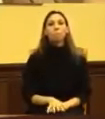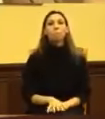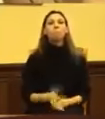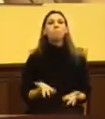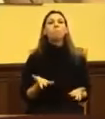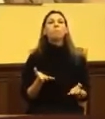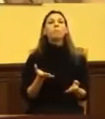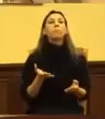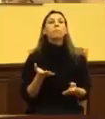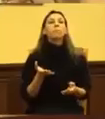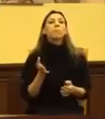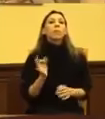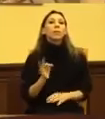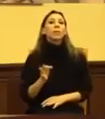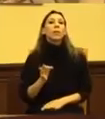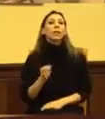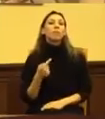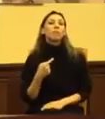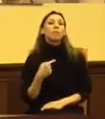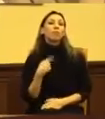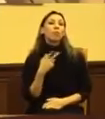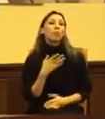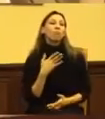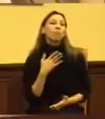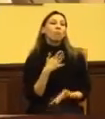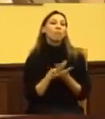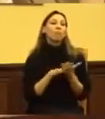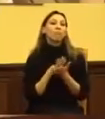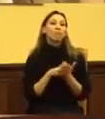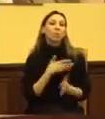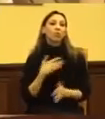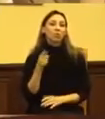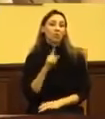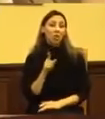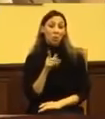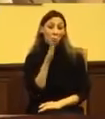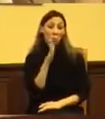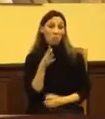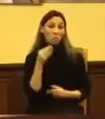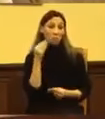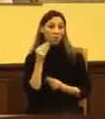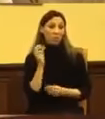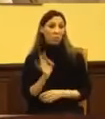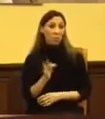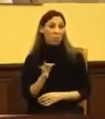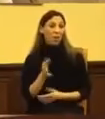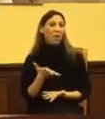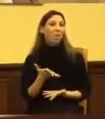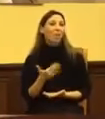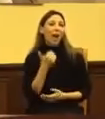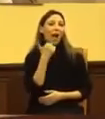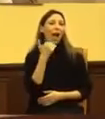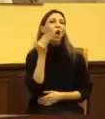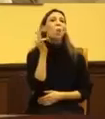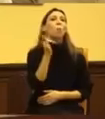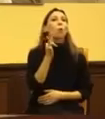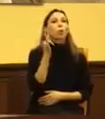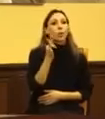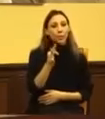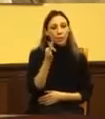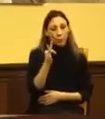pensaba intervenir en este punto, porque me parecía que verdaderamente habíamos llegado a algo positivo